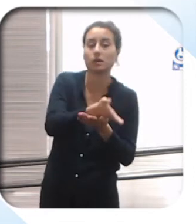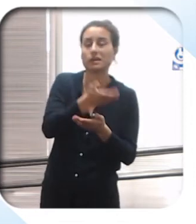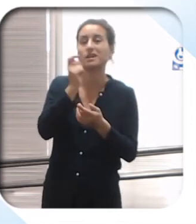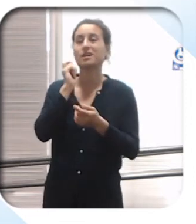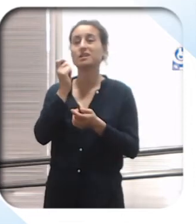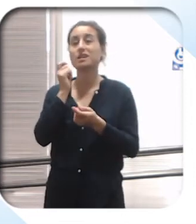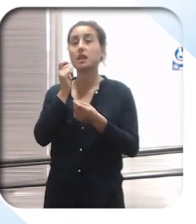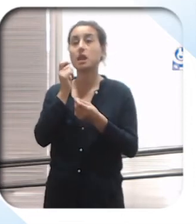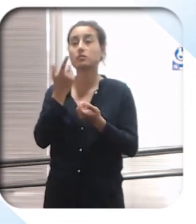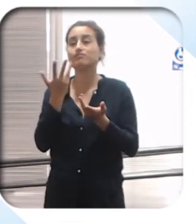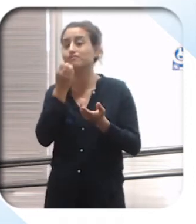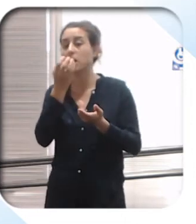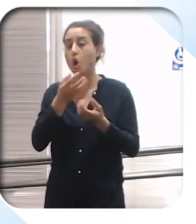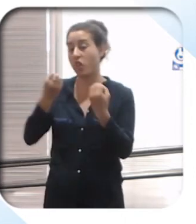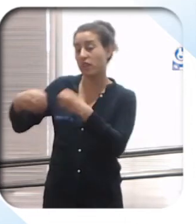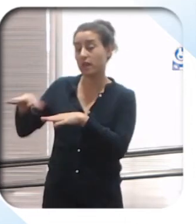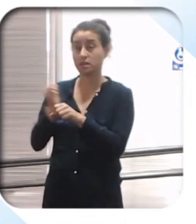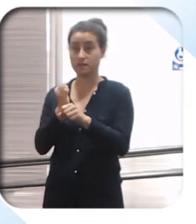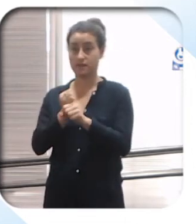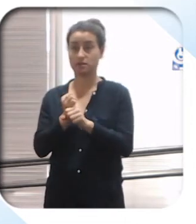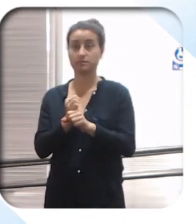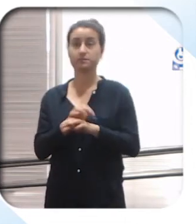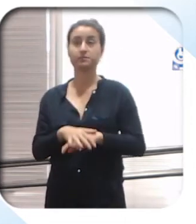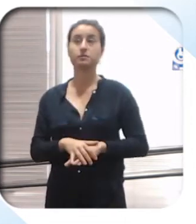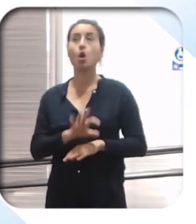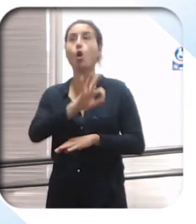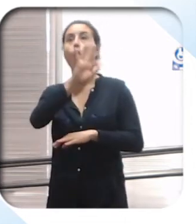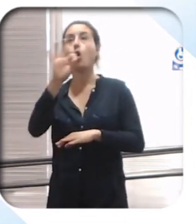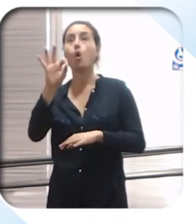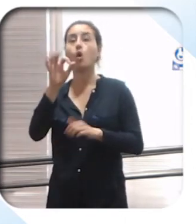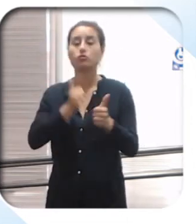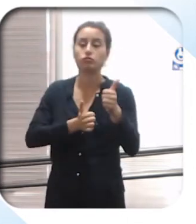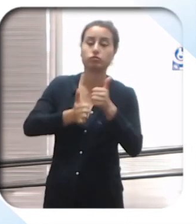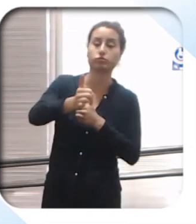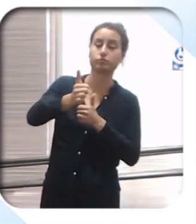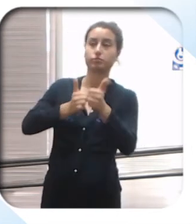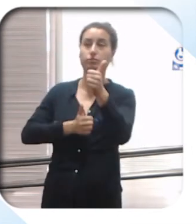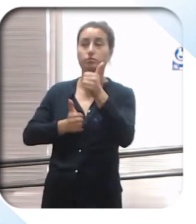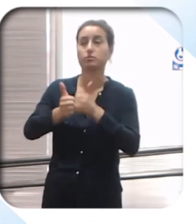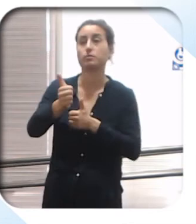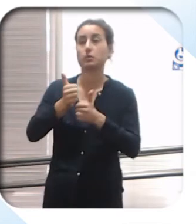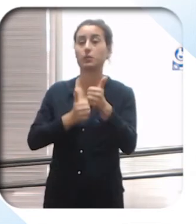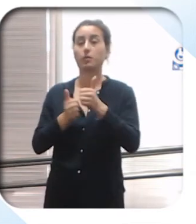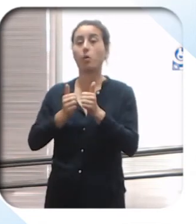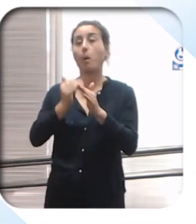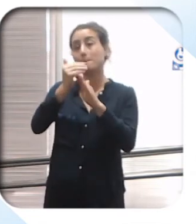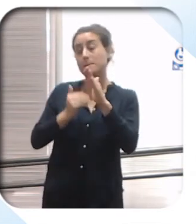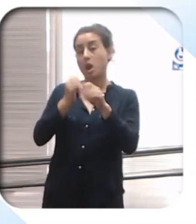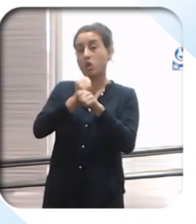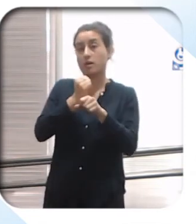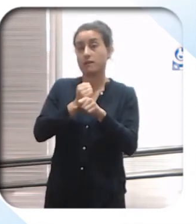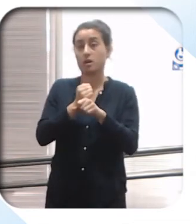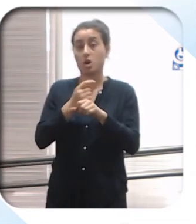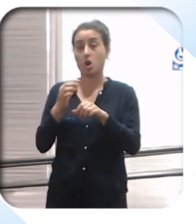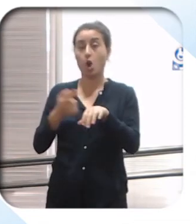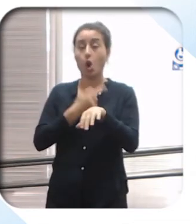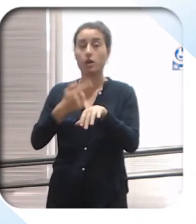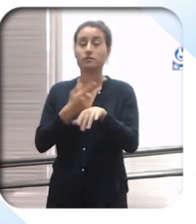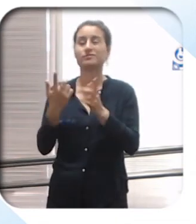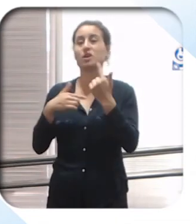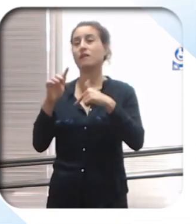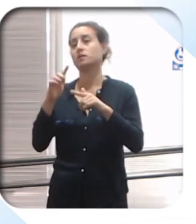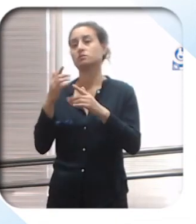nos conviene que deje de trabajar o no. O si nos turnamos y bajamos la carga horaria de cada uno. Pero esas cosas a veces no se